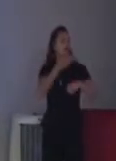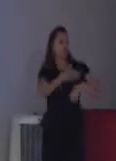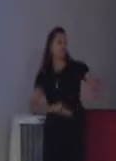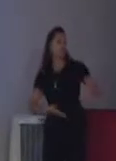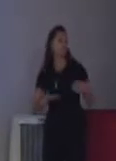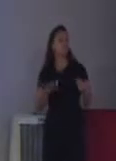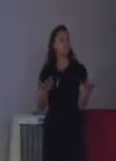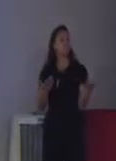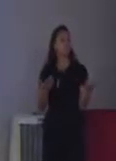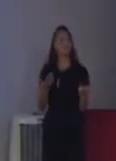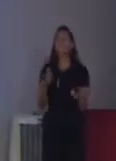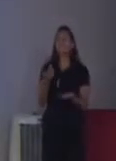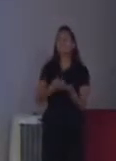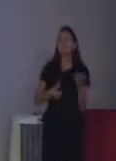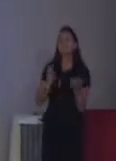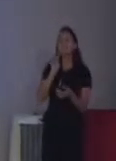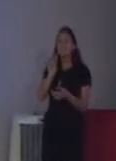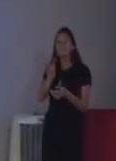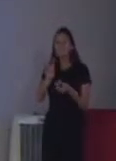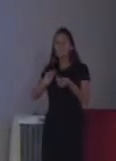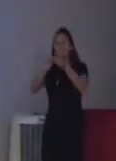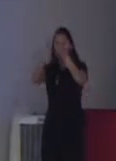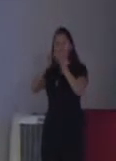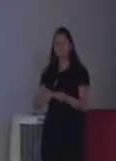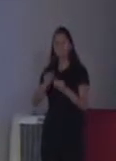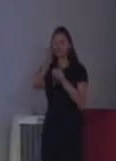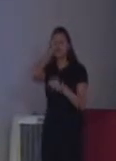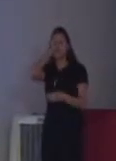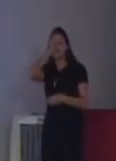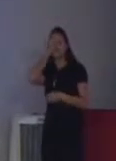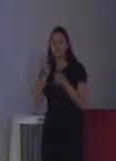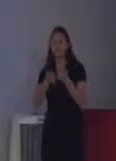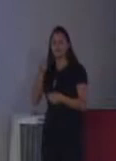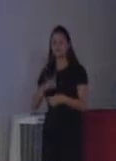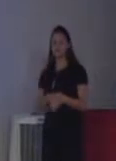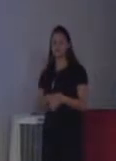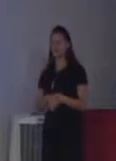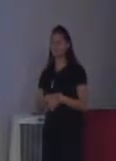¿Qué tenían? Pero de uno, a ver, ¿qué tenían los?